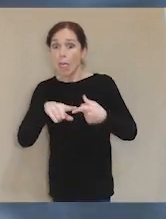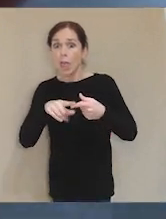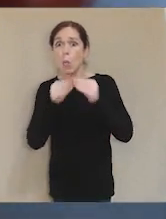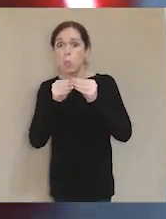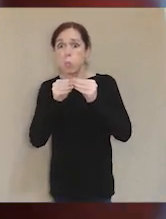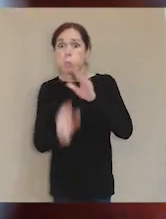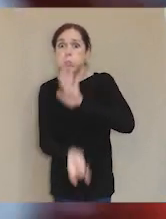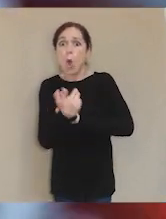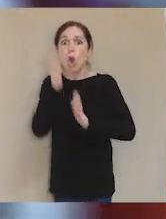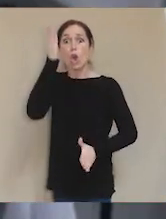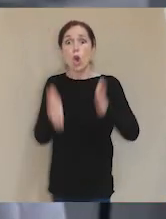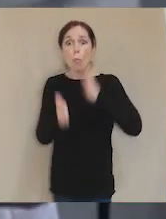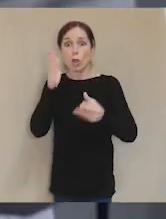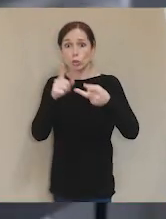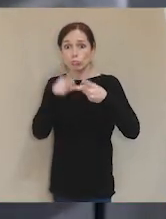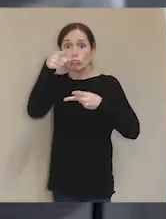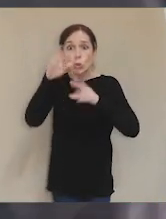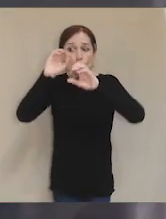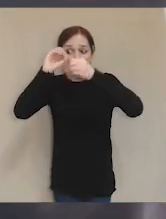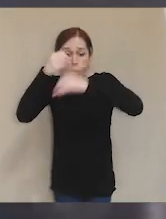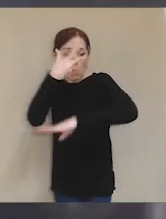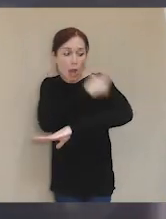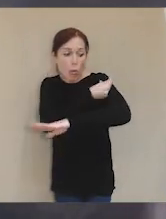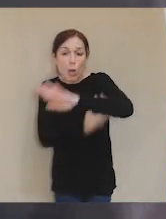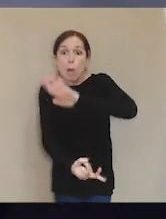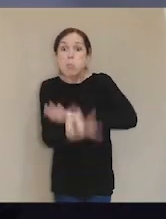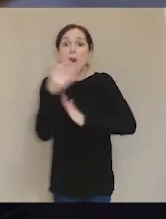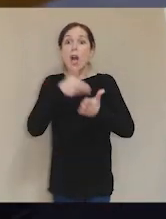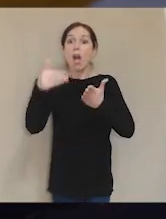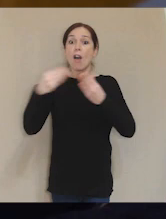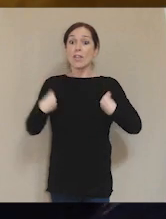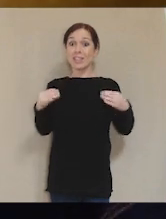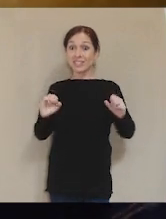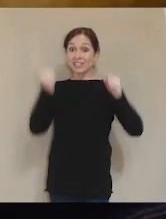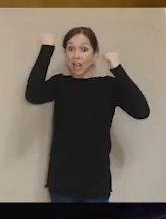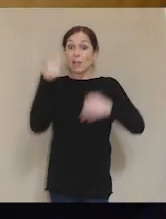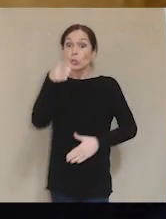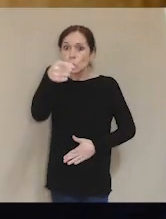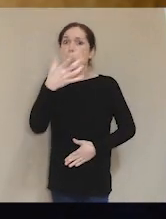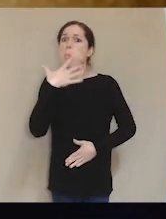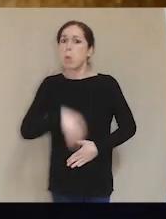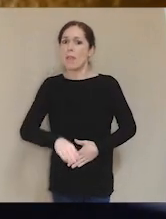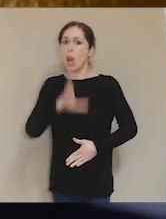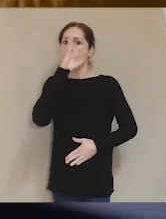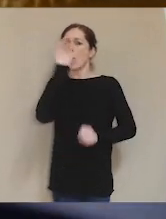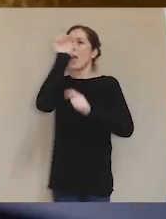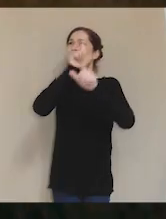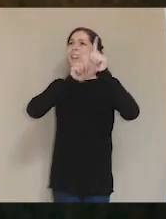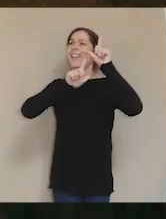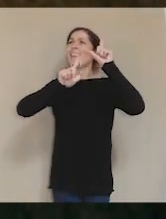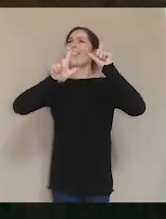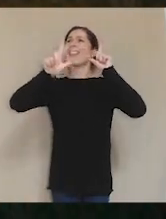puedes crear robots desarrollar una vacuna que salve millones de vidas o incluso viajar al espacio